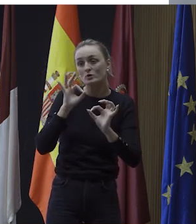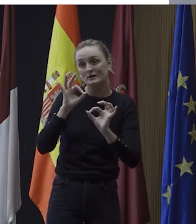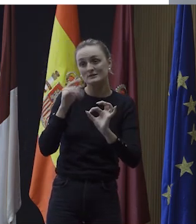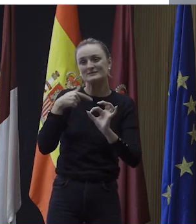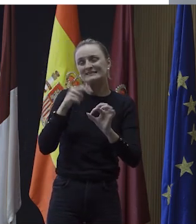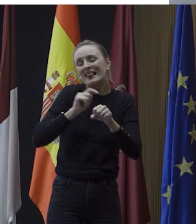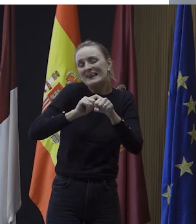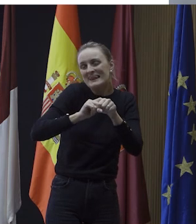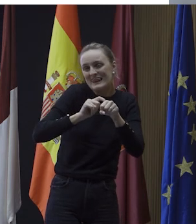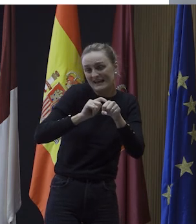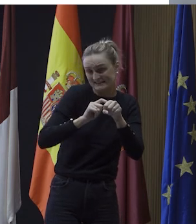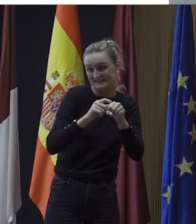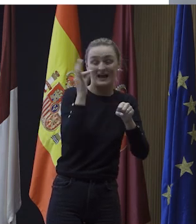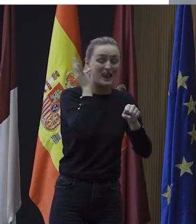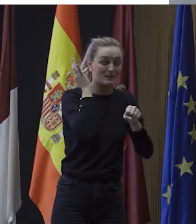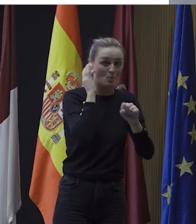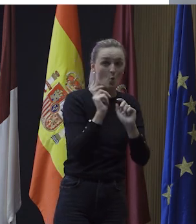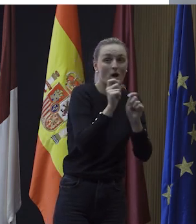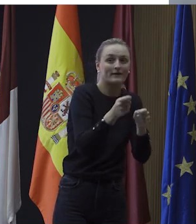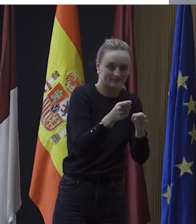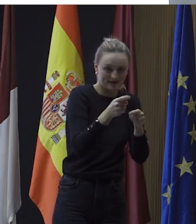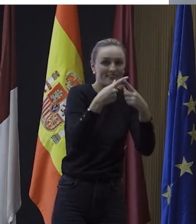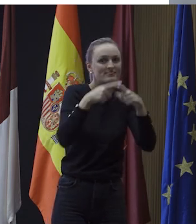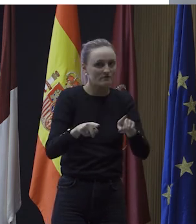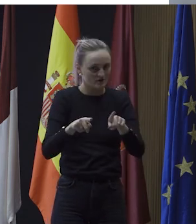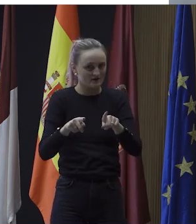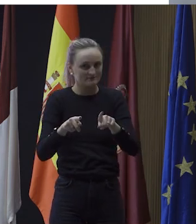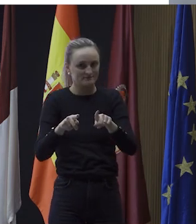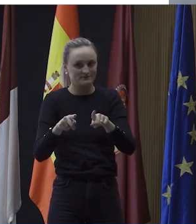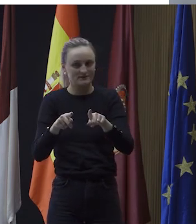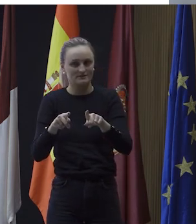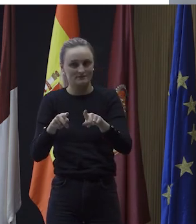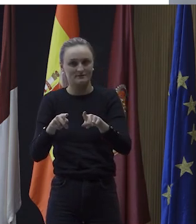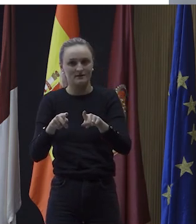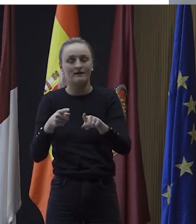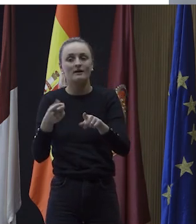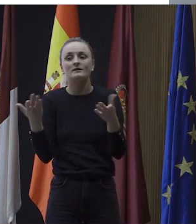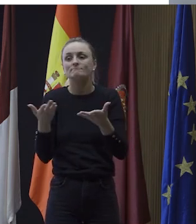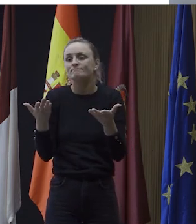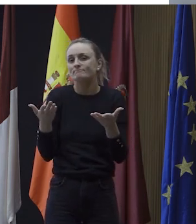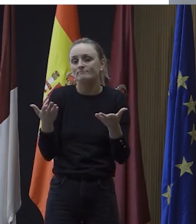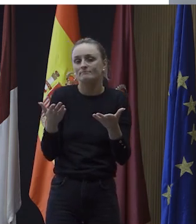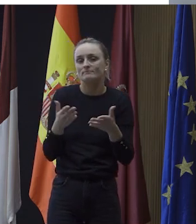serie de características en la mujer, ¿vale? Que es una apertura más, ¿vale? Con lo cual,